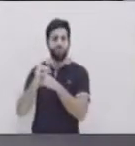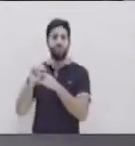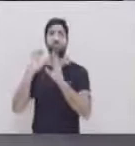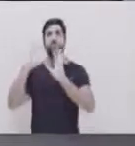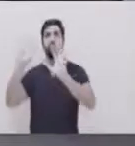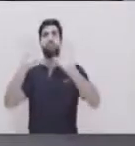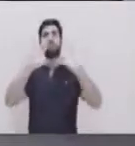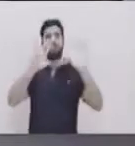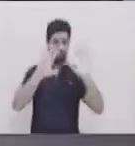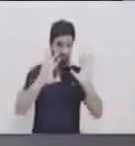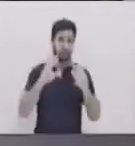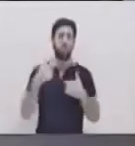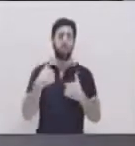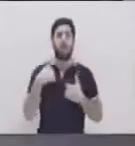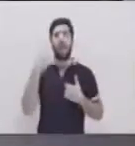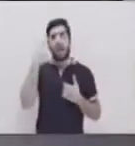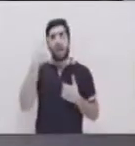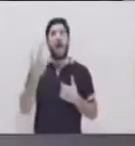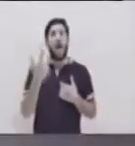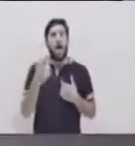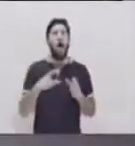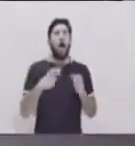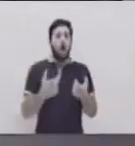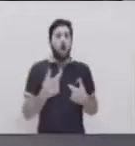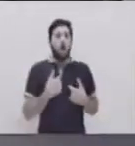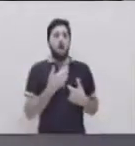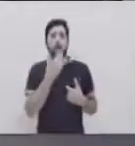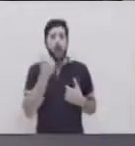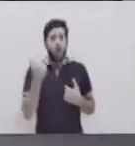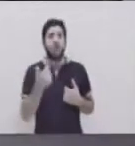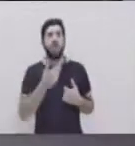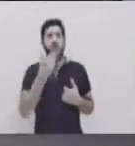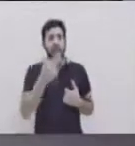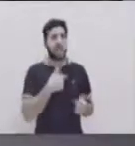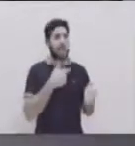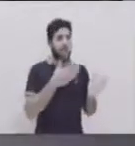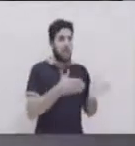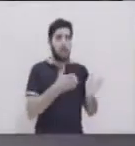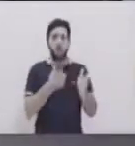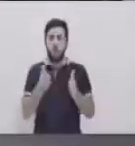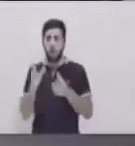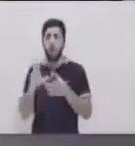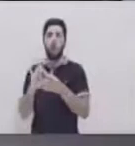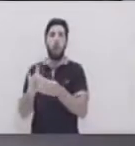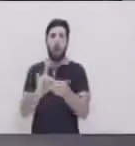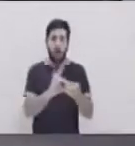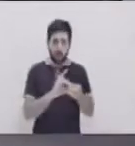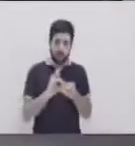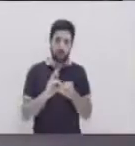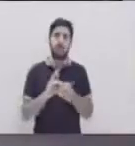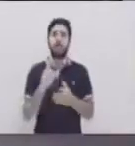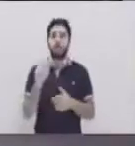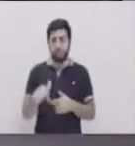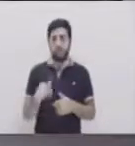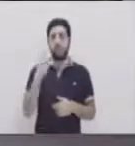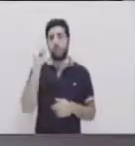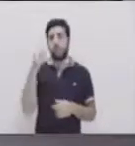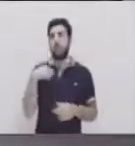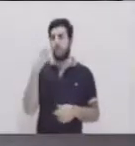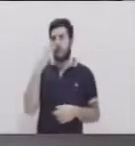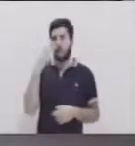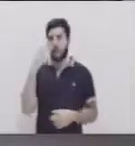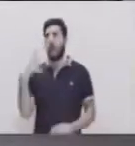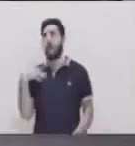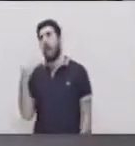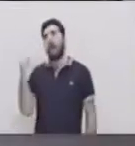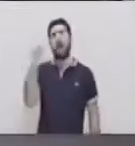sí tenían que ver cómo me facilitaba a mí la vida y también la vida de mis papás, porque ellos son los que me